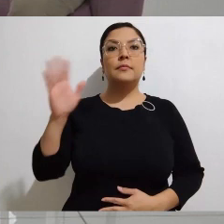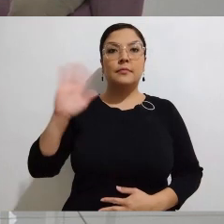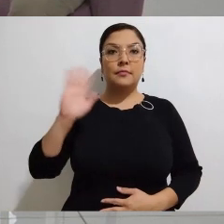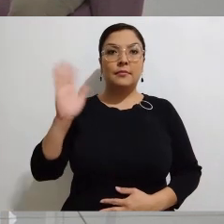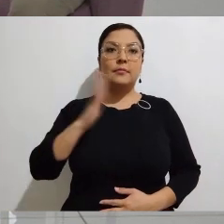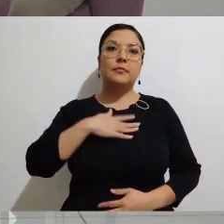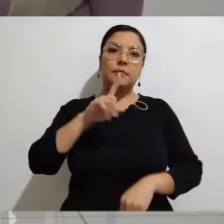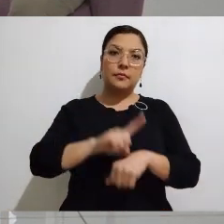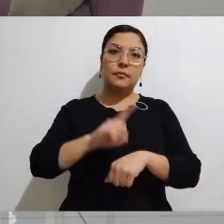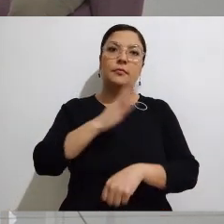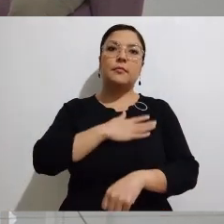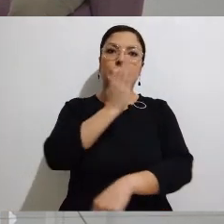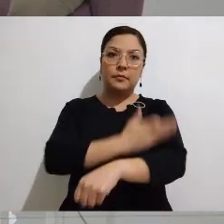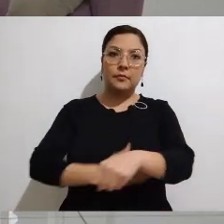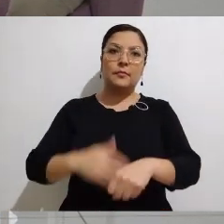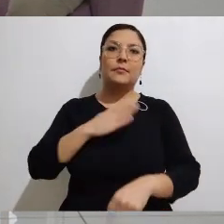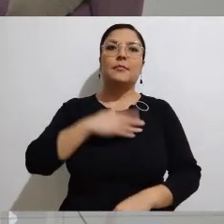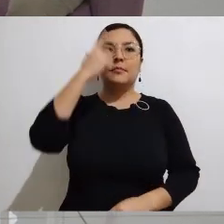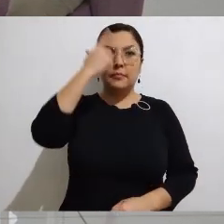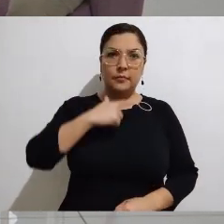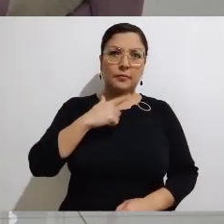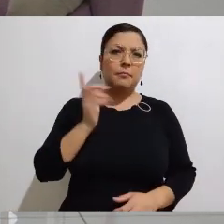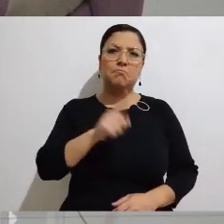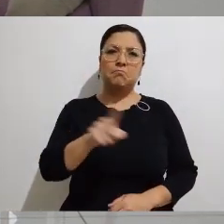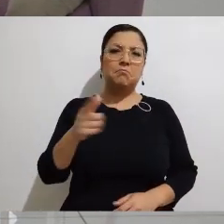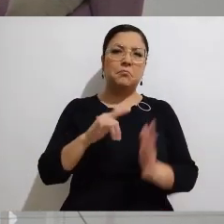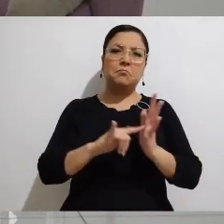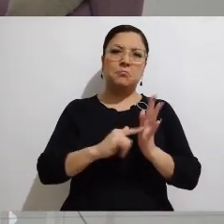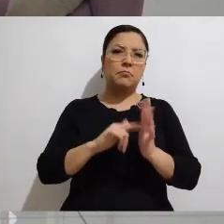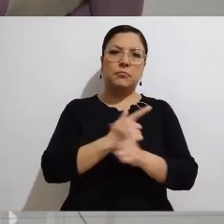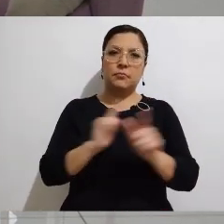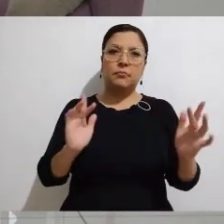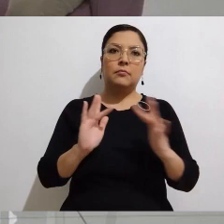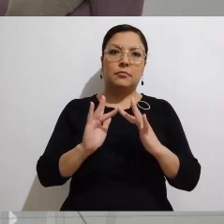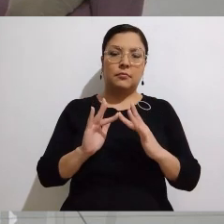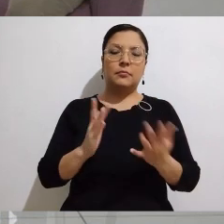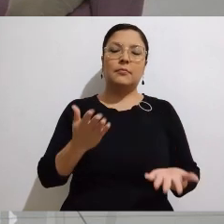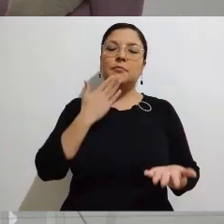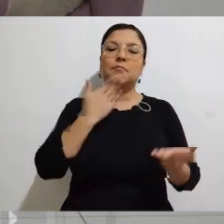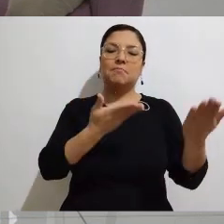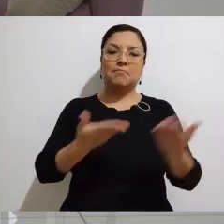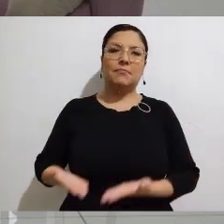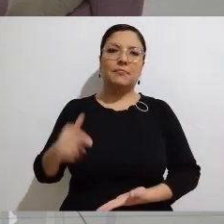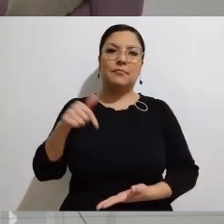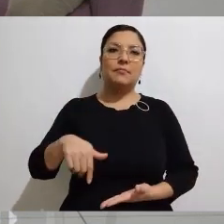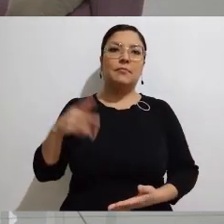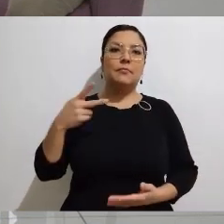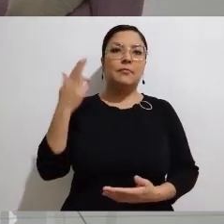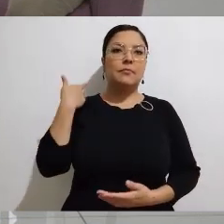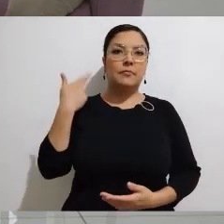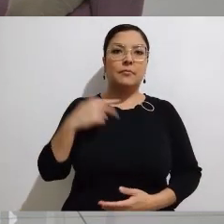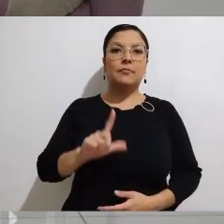Hola, muy buenos días, buenas tardes, buenas noches. Dependiendo a qué hora nos escuchen, bienvenidas, bienvenidos a este su programa, La